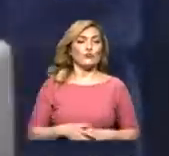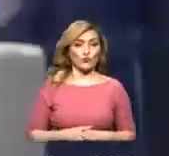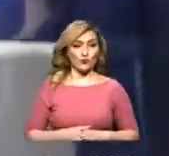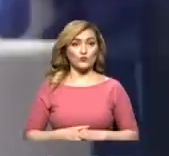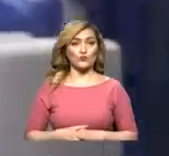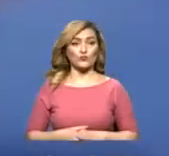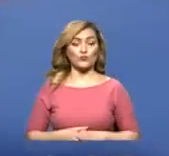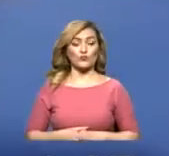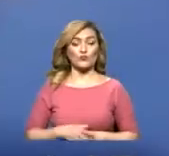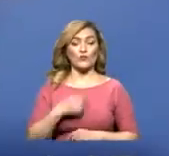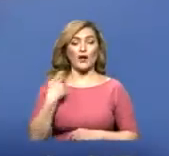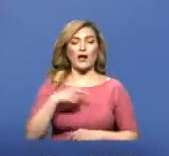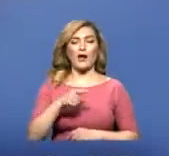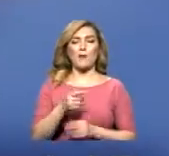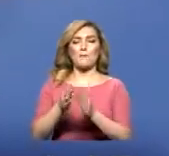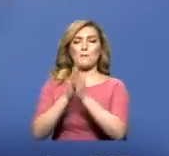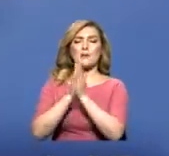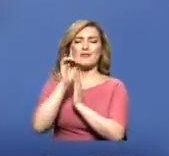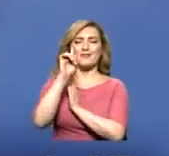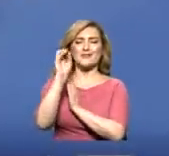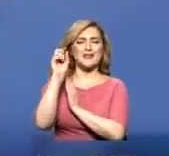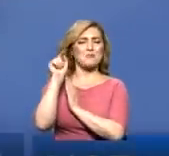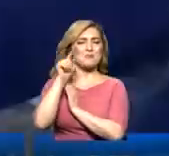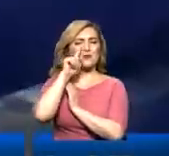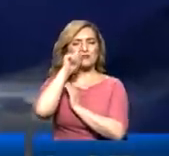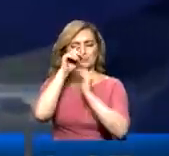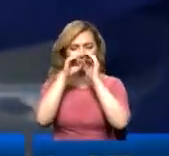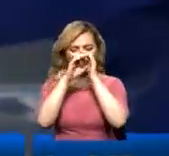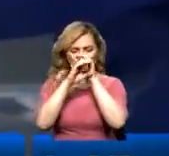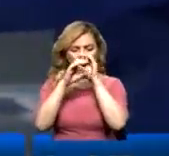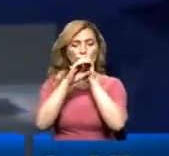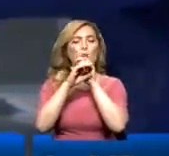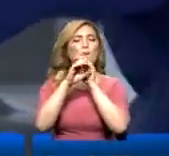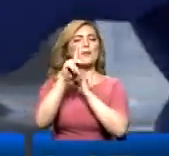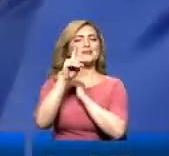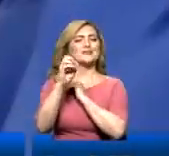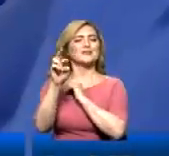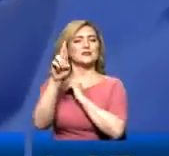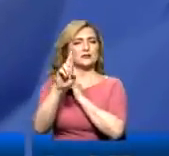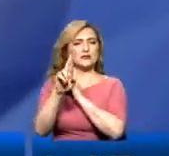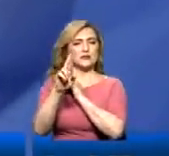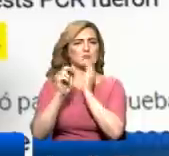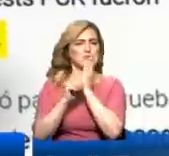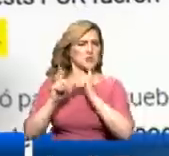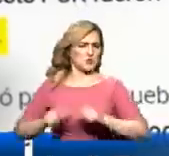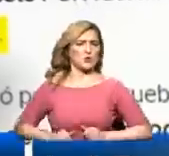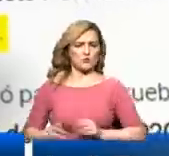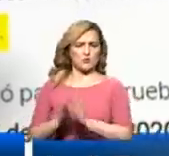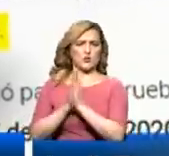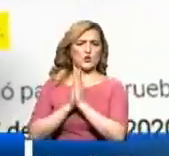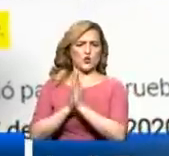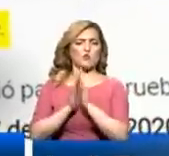demanda de 100.000 pruebas PCR en un reciente proceso que ganó la firma Roche por